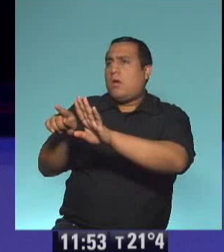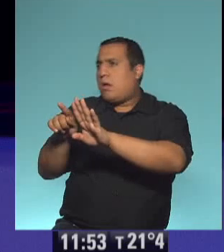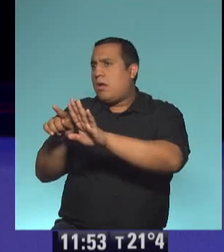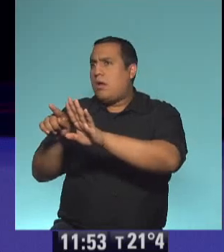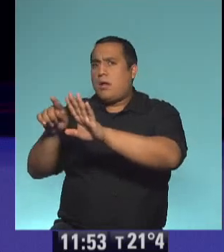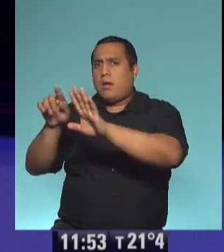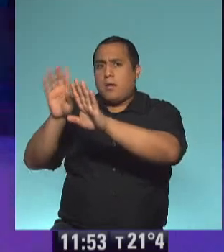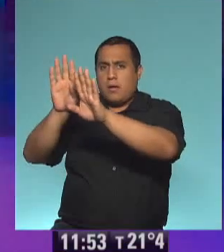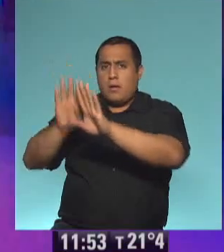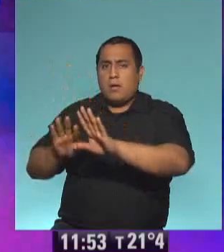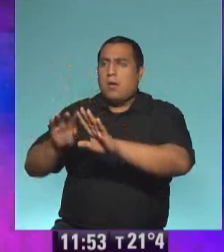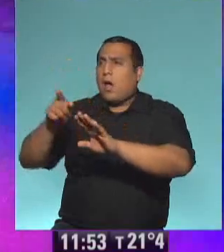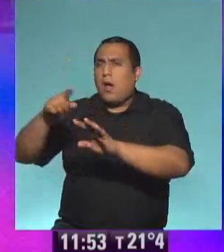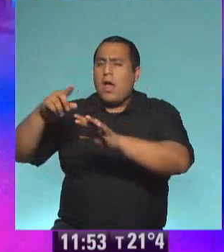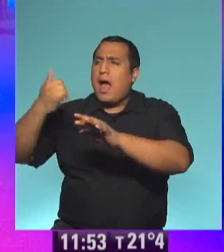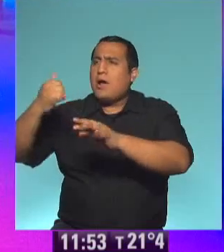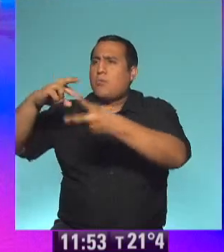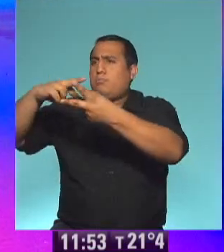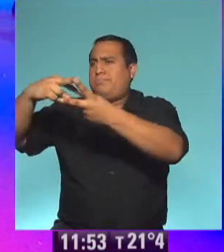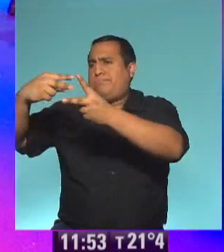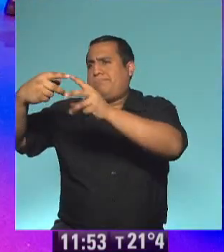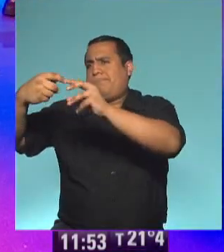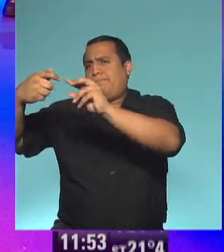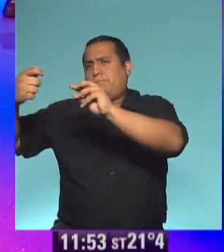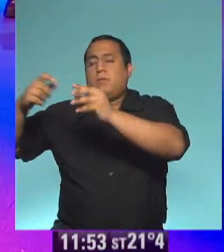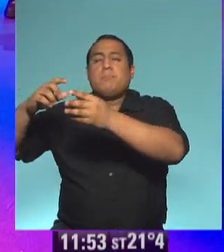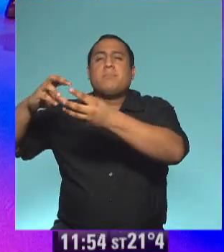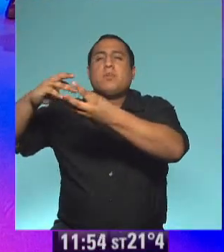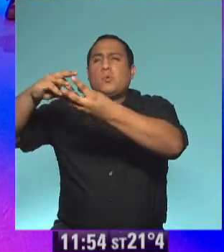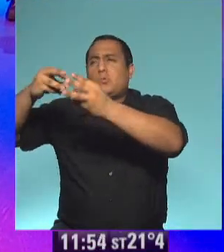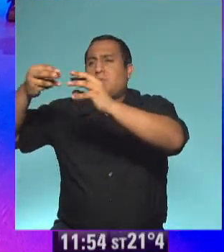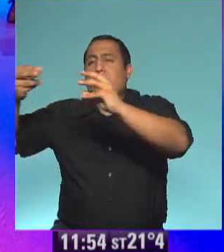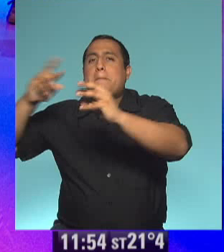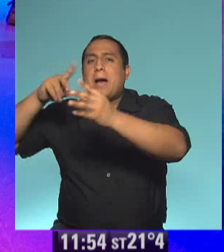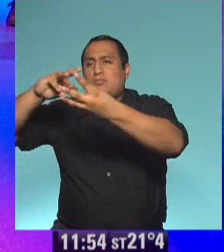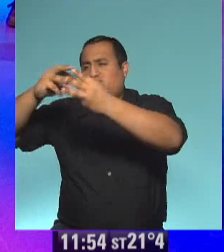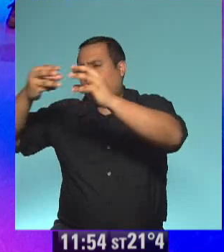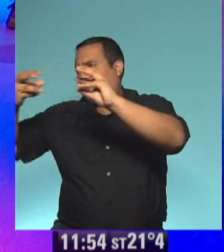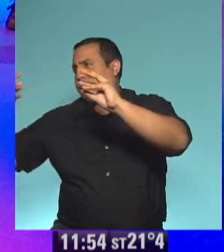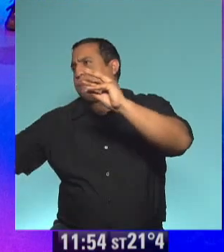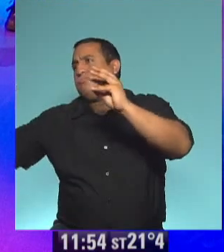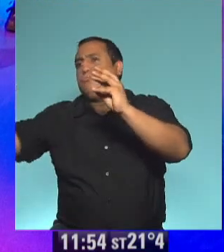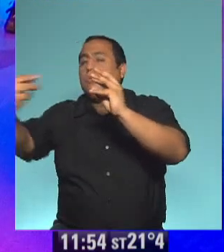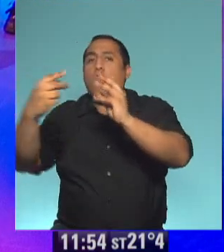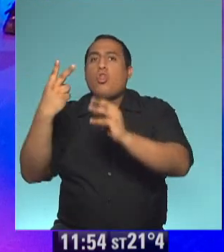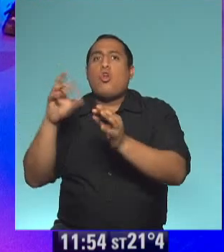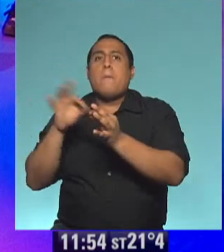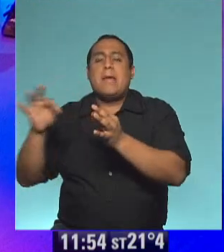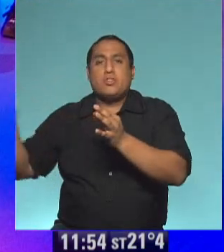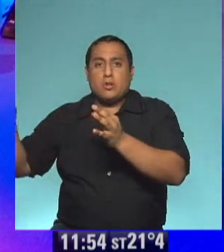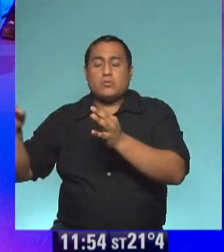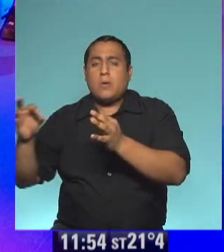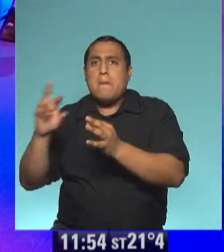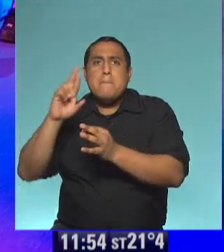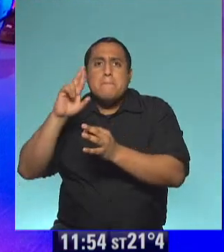de trenza inmensa. Calcúlenle unos 2 metros, sin exagerar. Wow. Crocante como el mejor